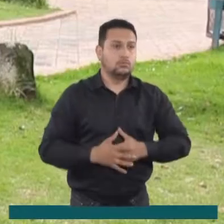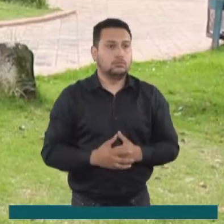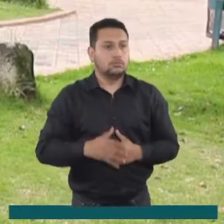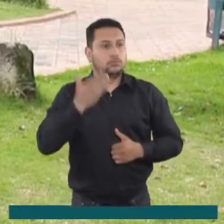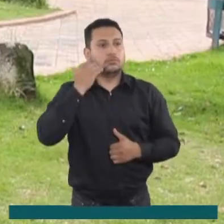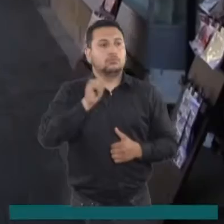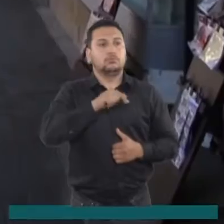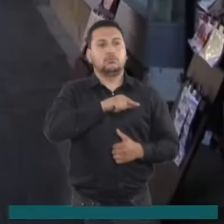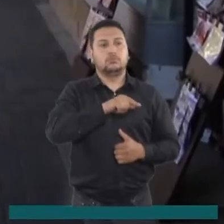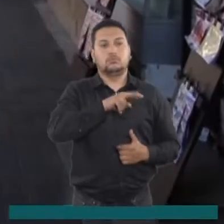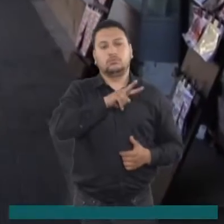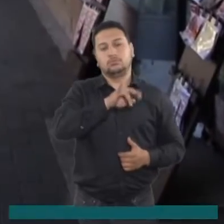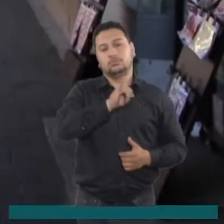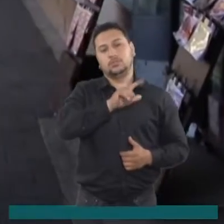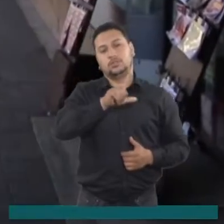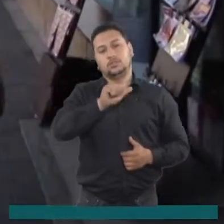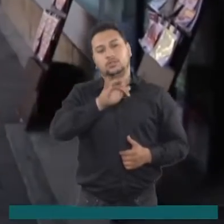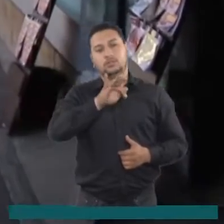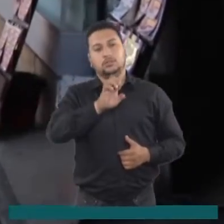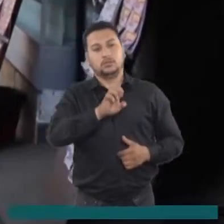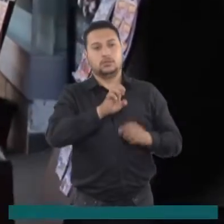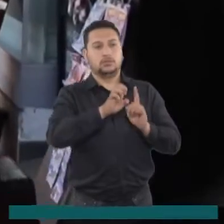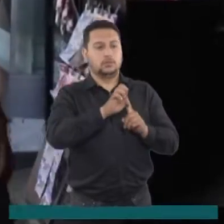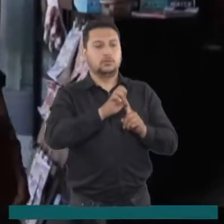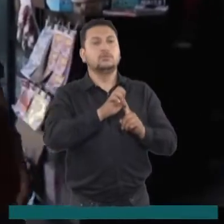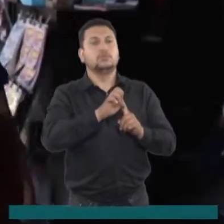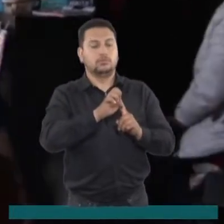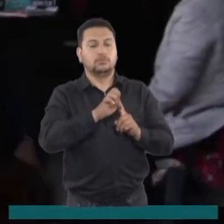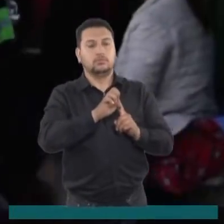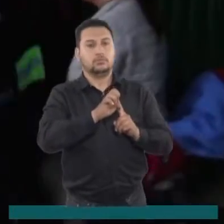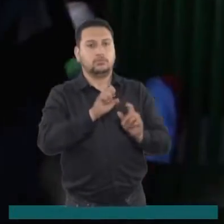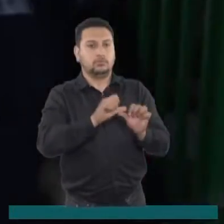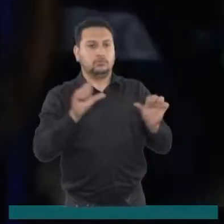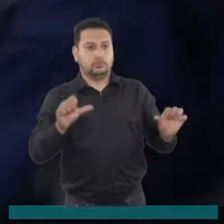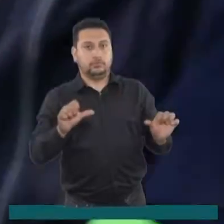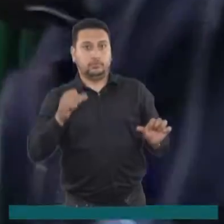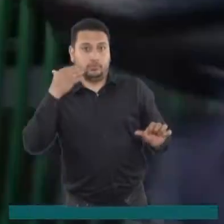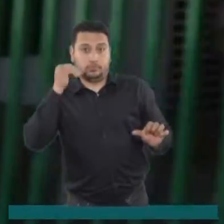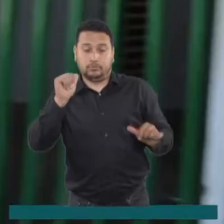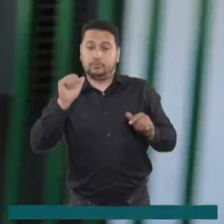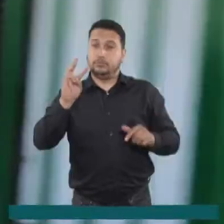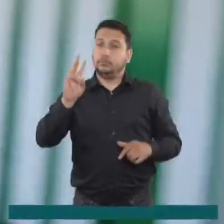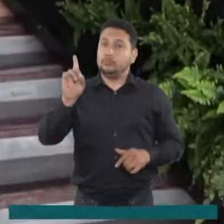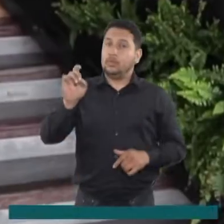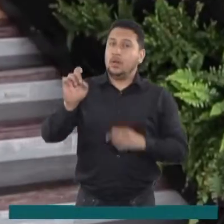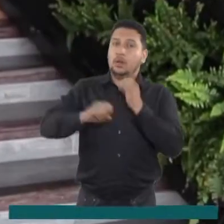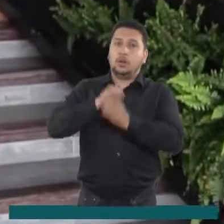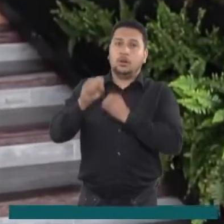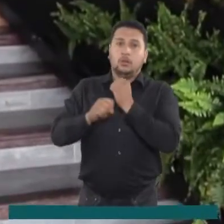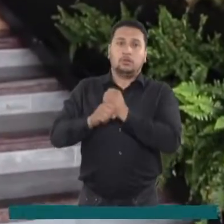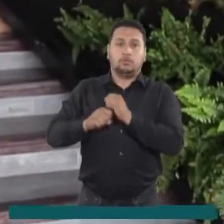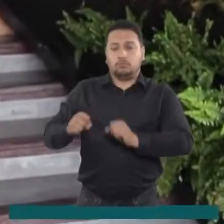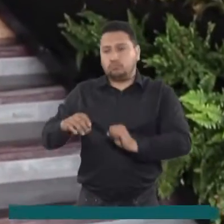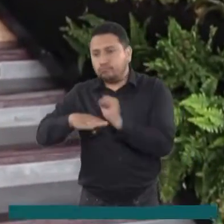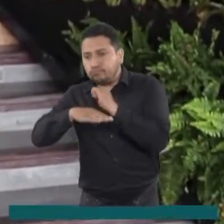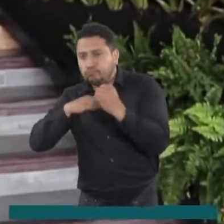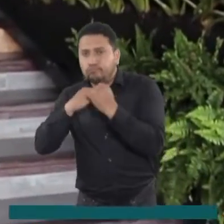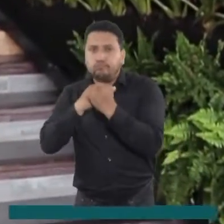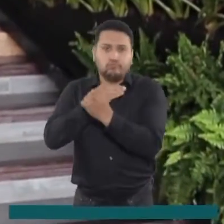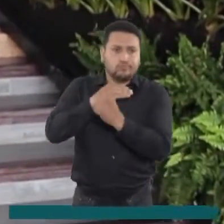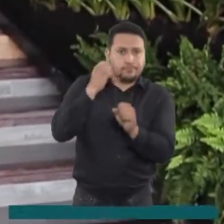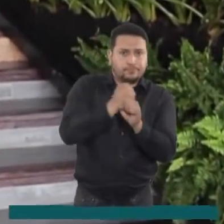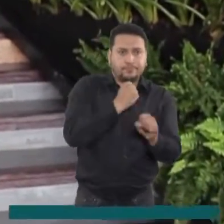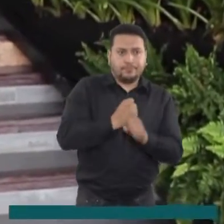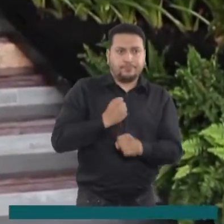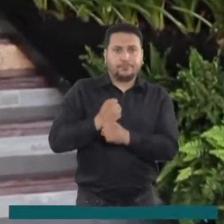últimas 3 décadas. Diana Villate es conocida en Tunja como la mona de los zapatos. Se ha dedicado durante